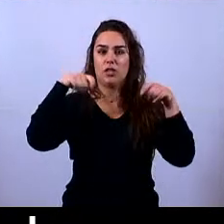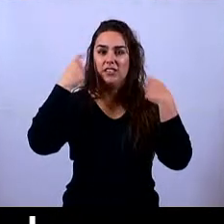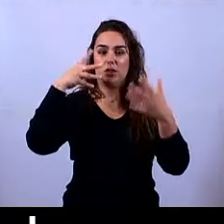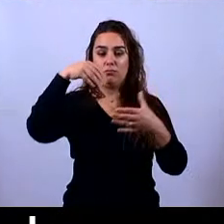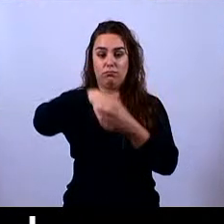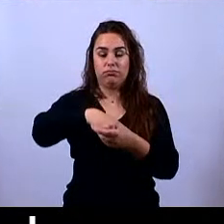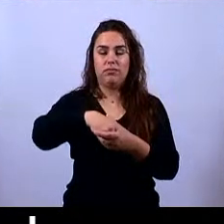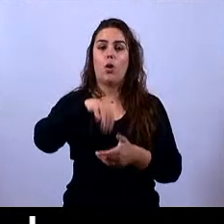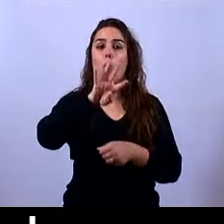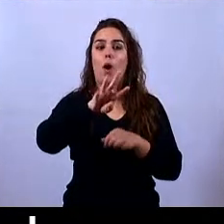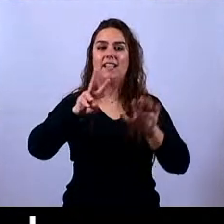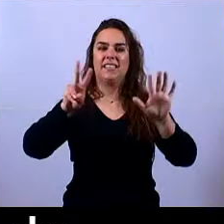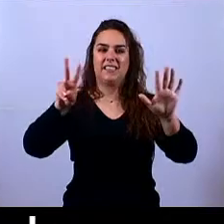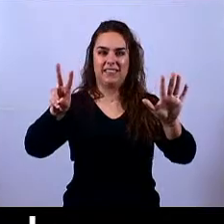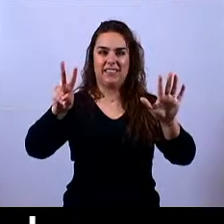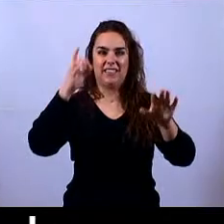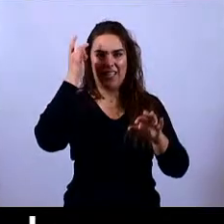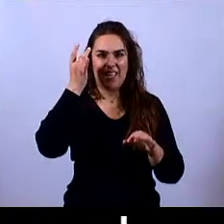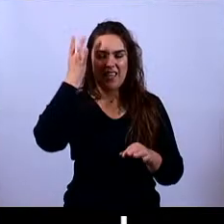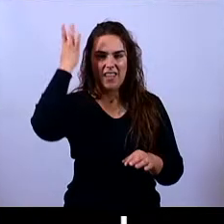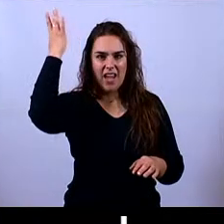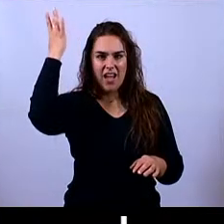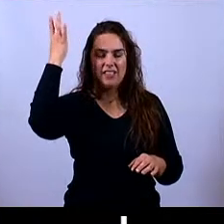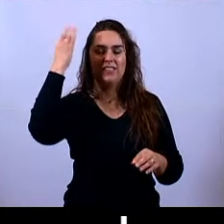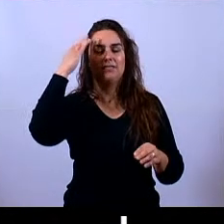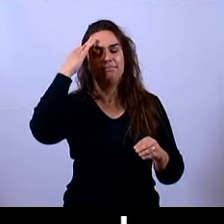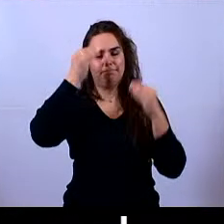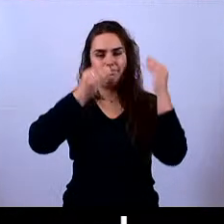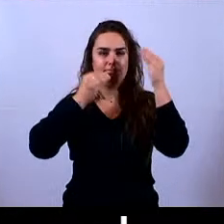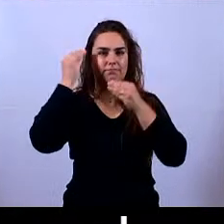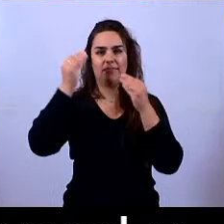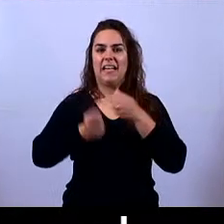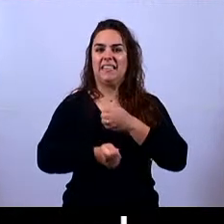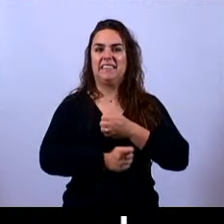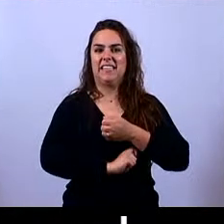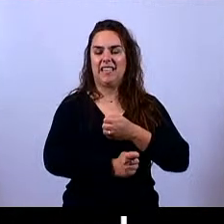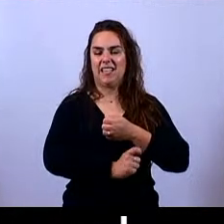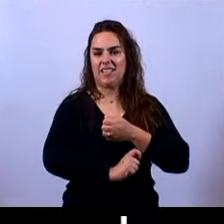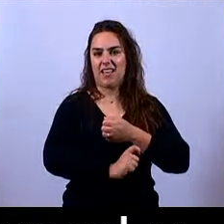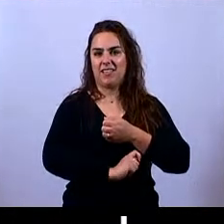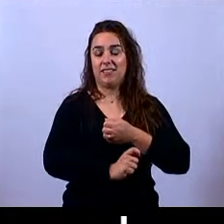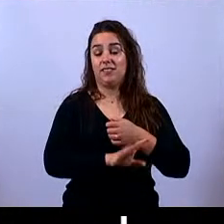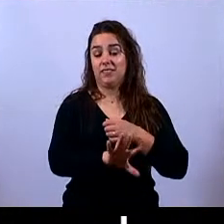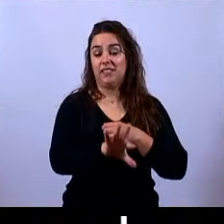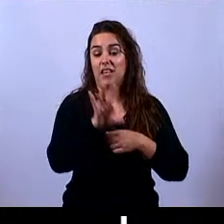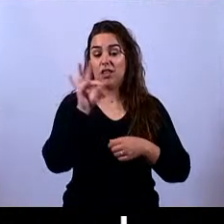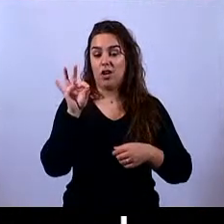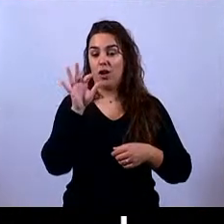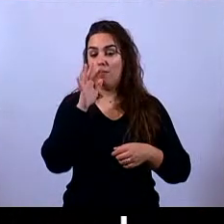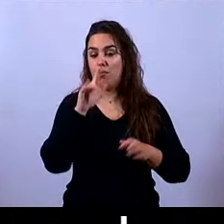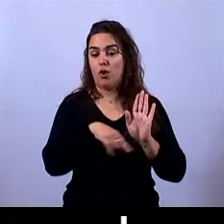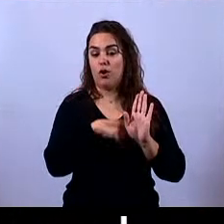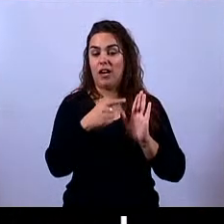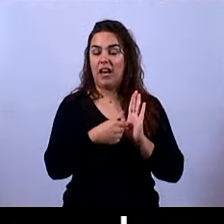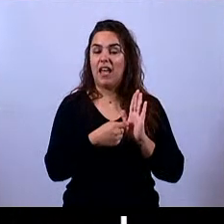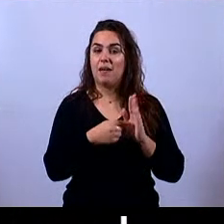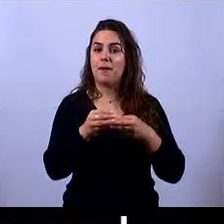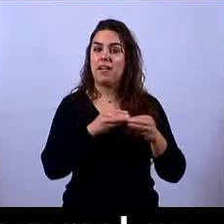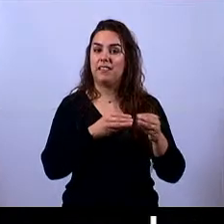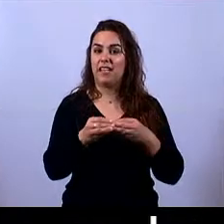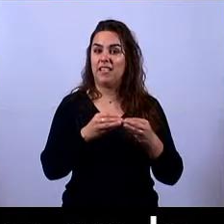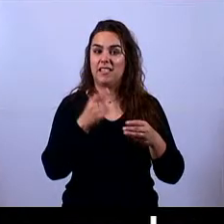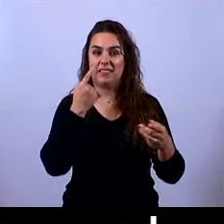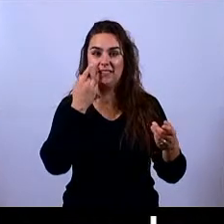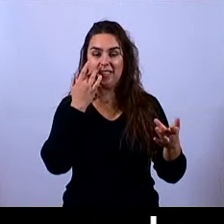las 47 iniciativas consideradas estratégicas seleccionadas dentro de la Ley de Materias Críticas, la hoja de ruta